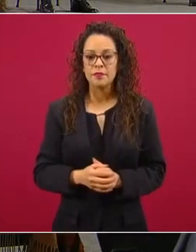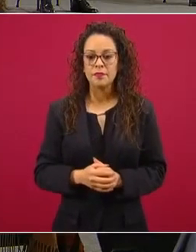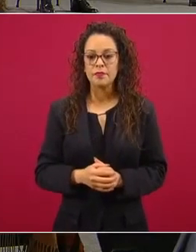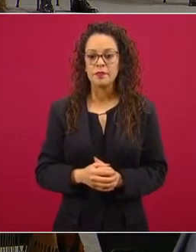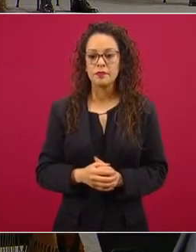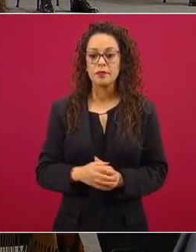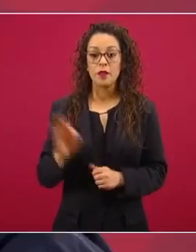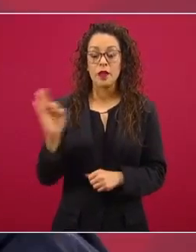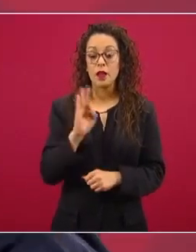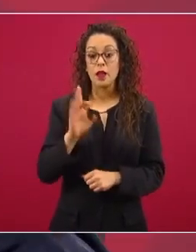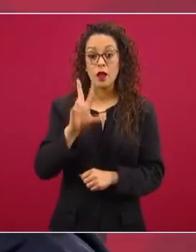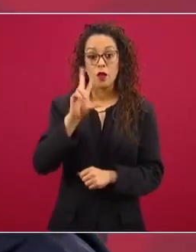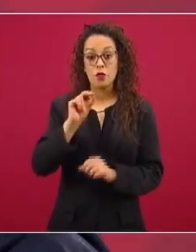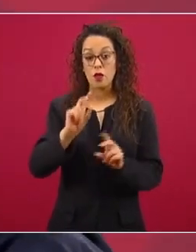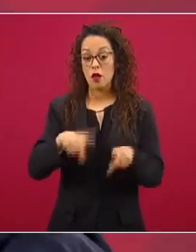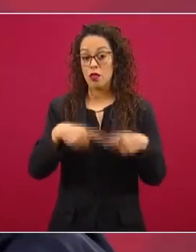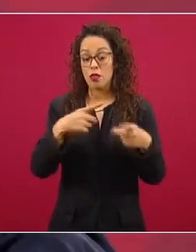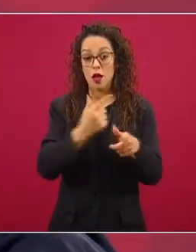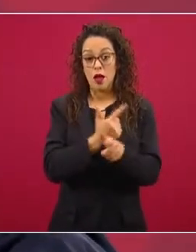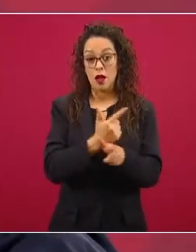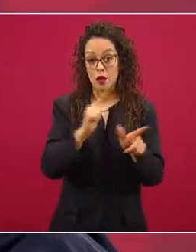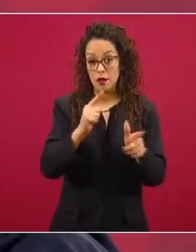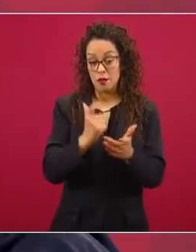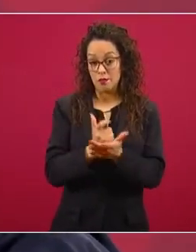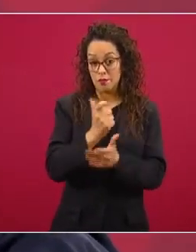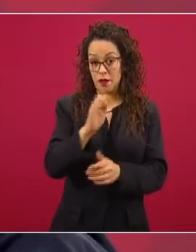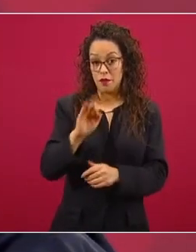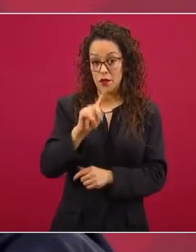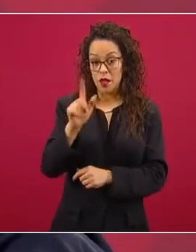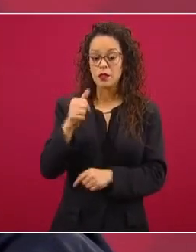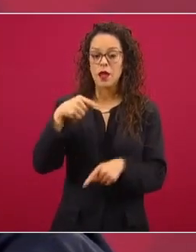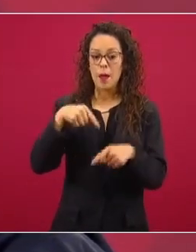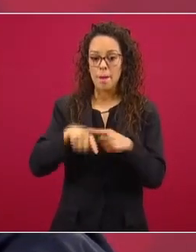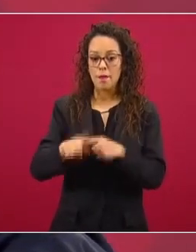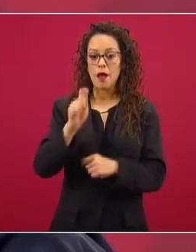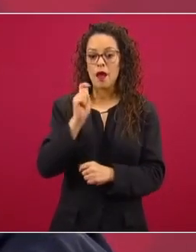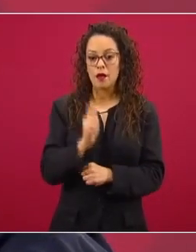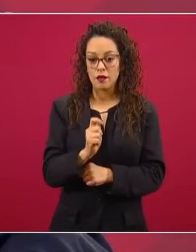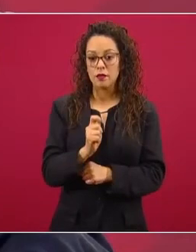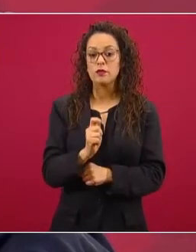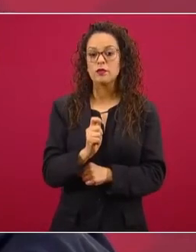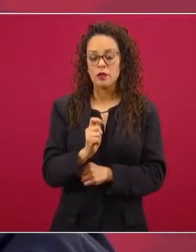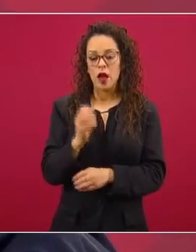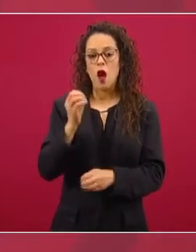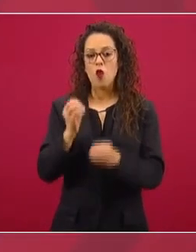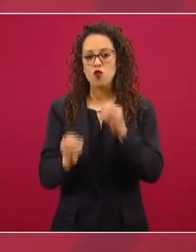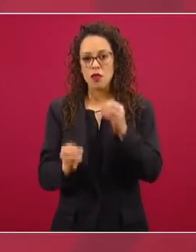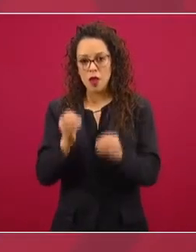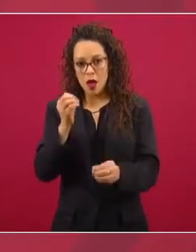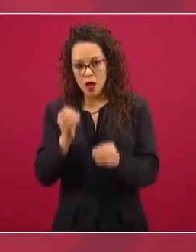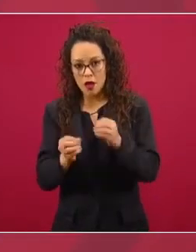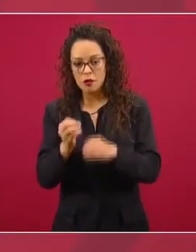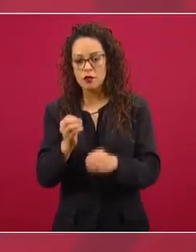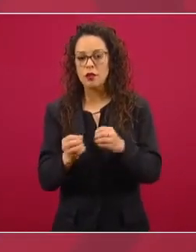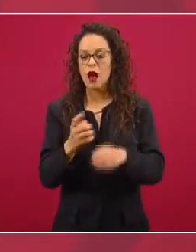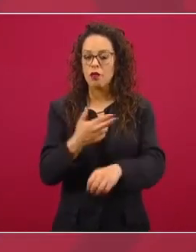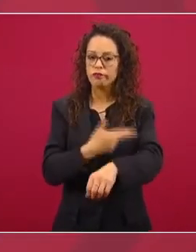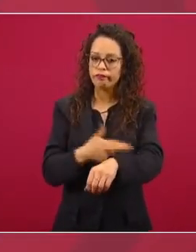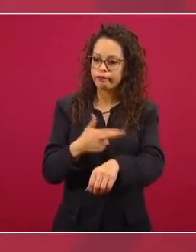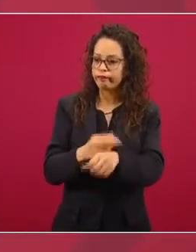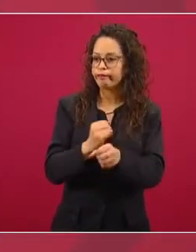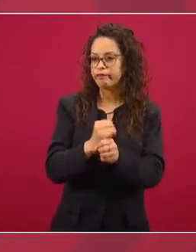bajo fianza, inicia ya el proceso con las audiencias y la presentación de